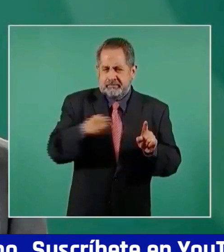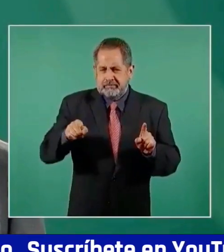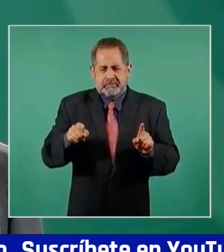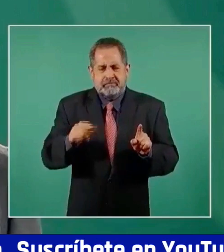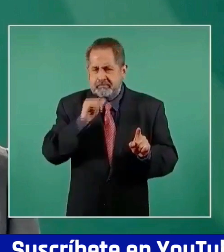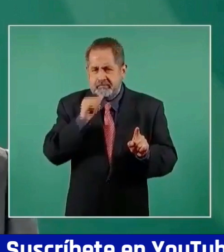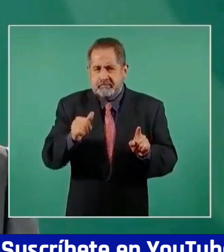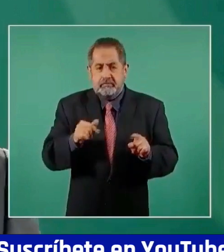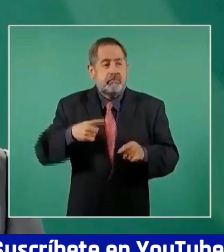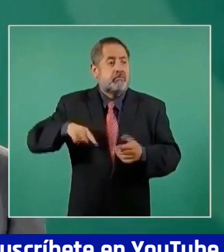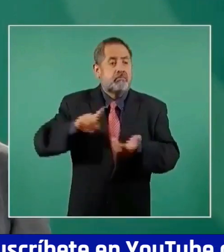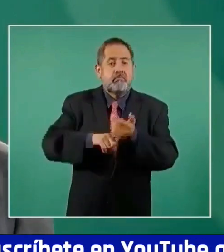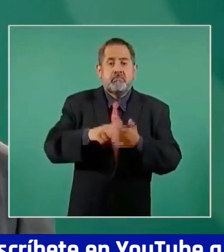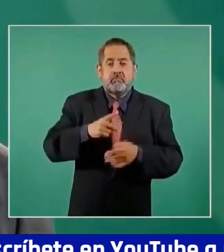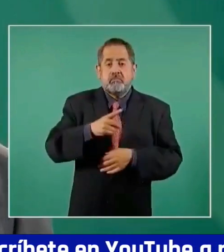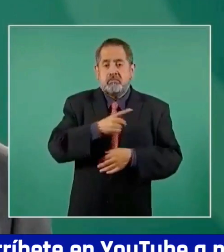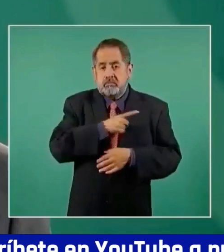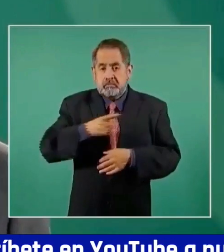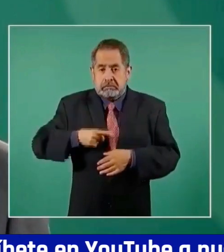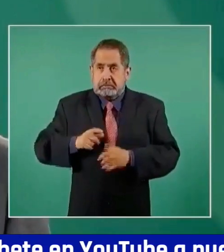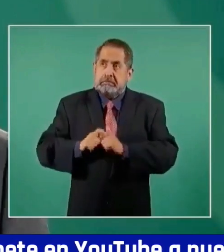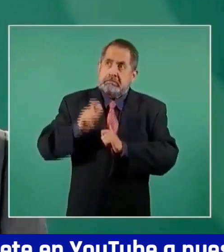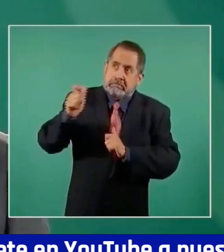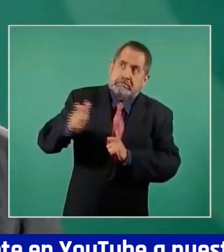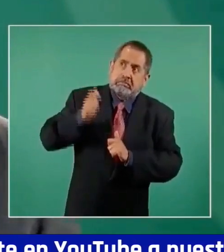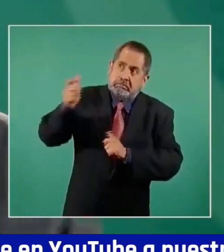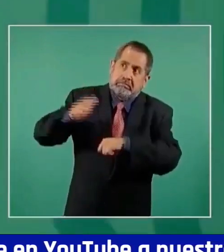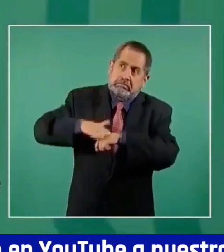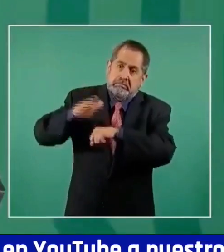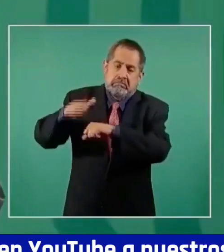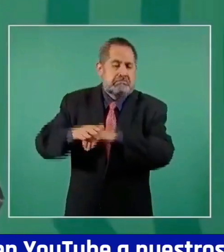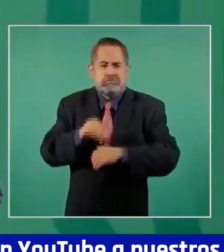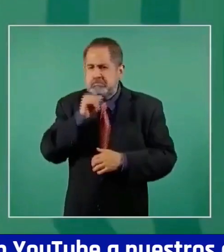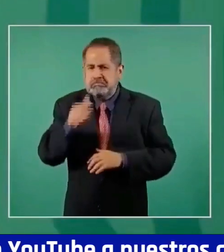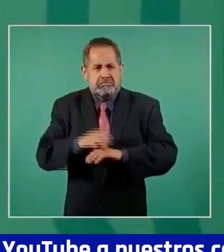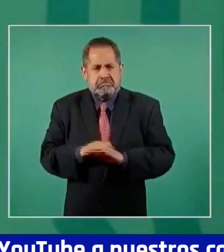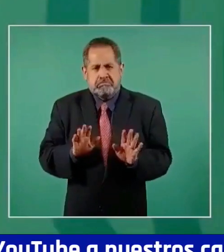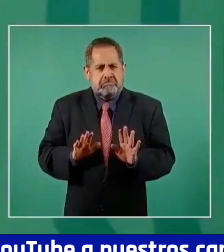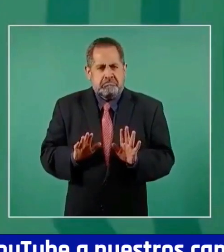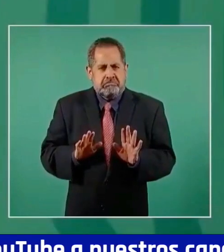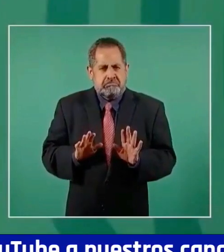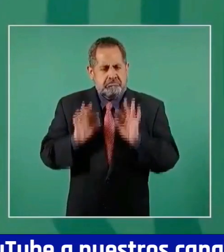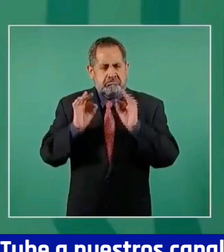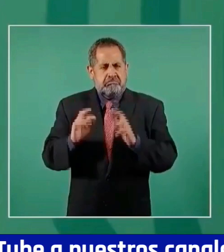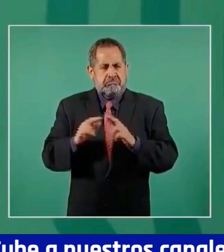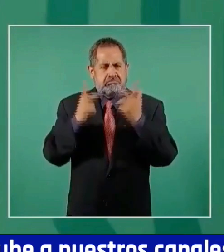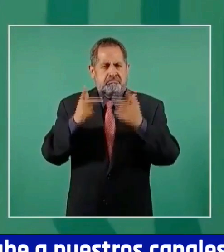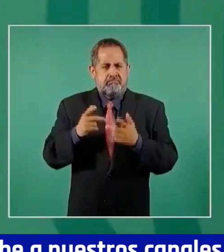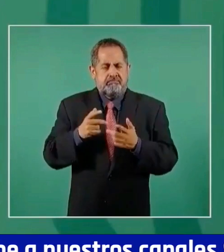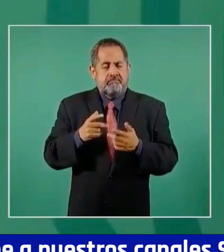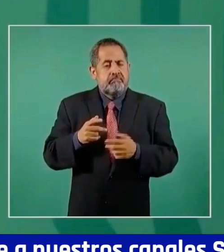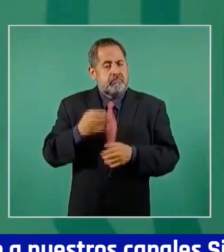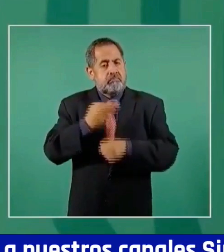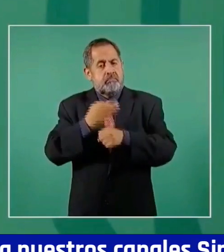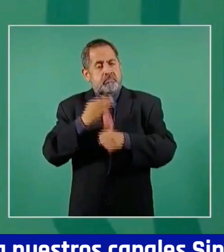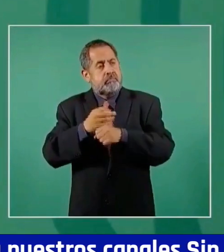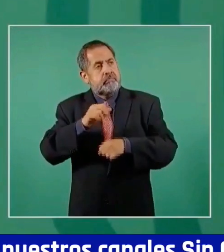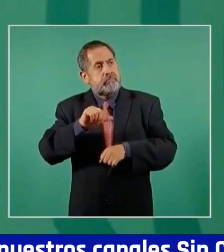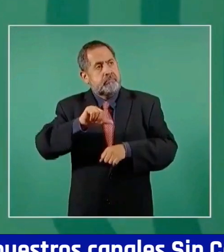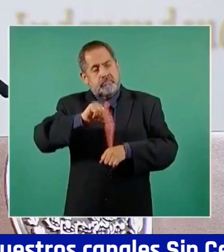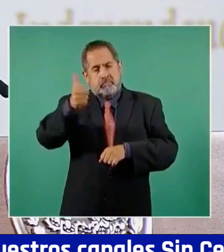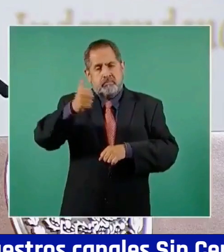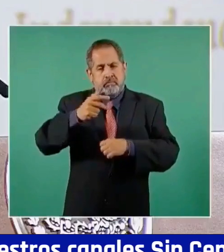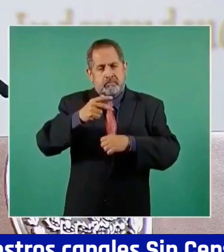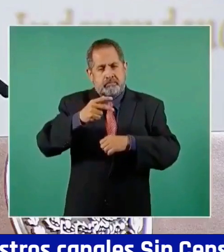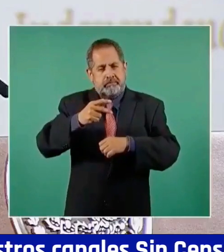No ha aumentado la deuda. Tenemos récord en remesas de